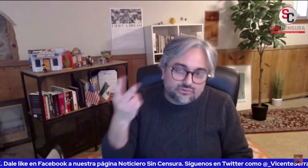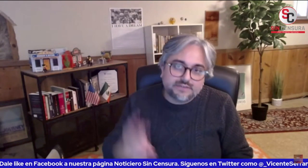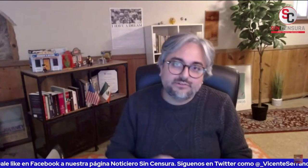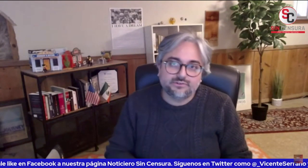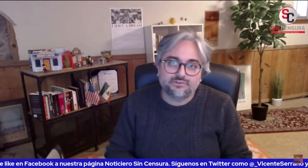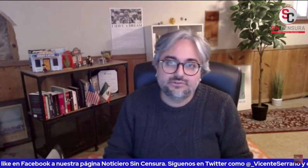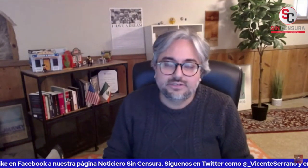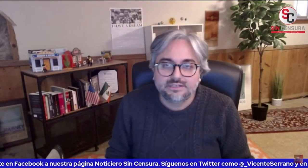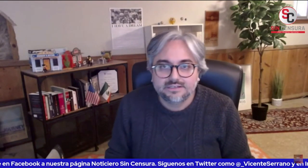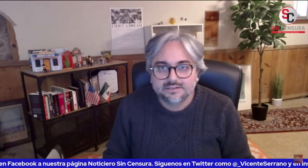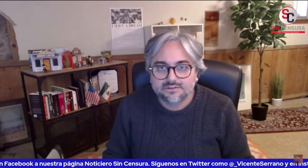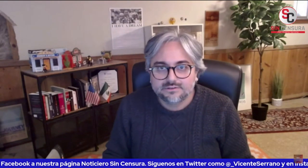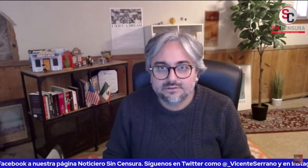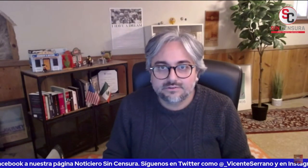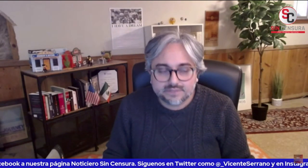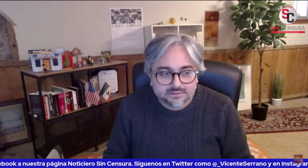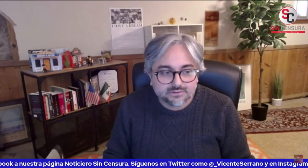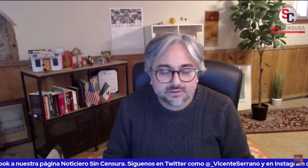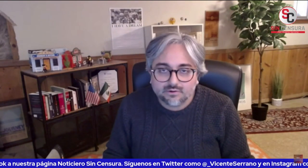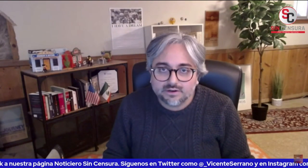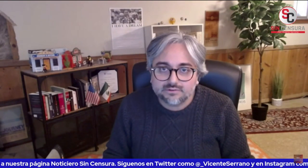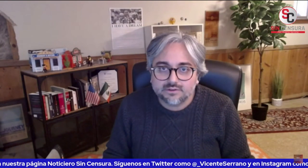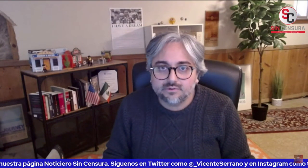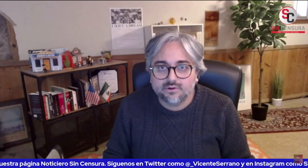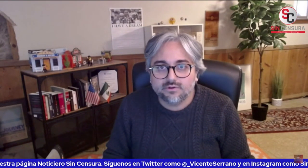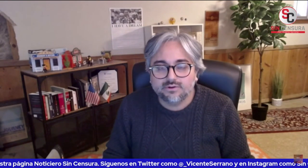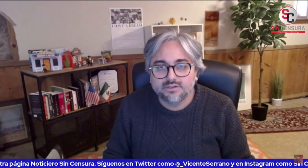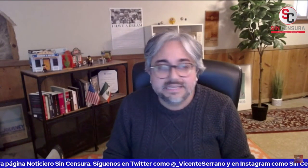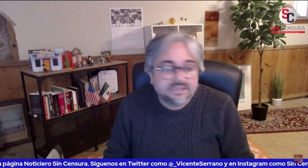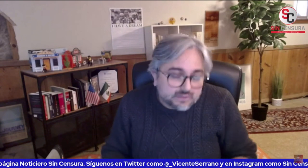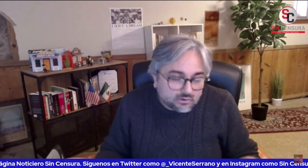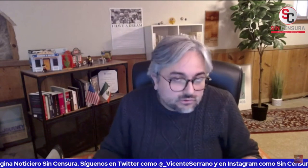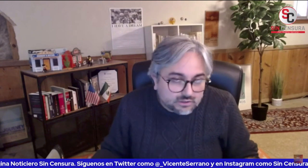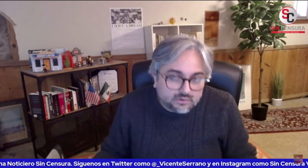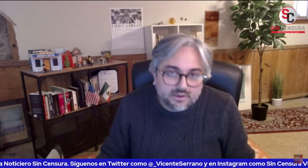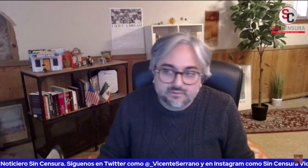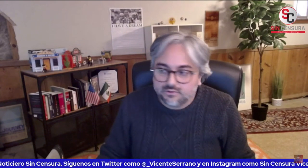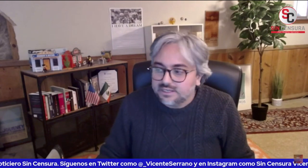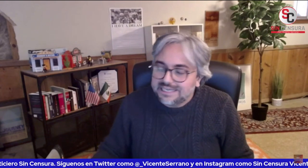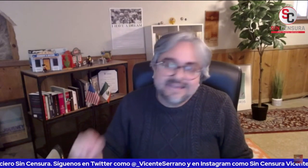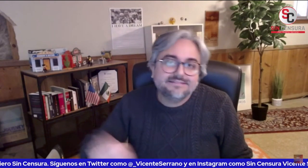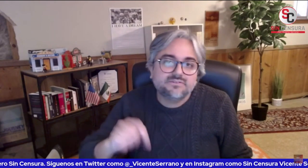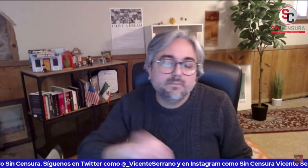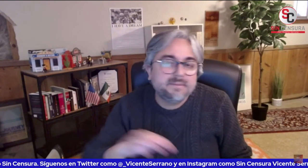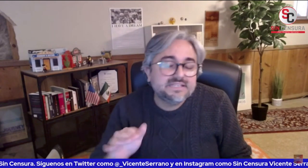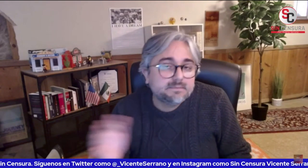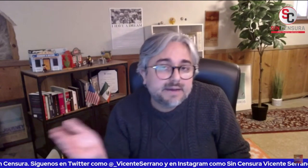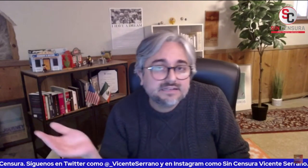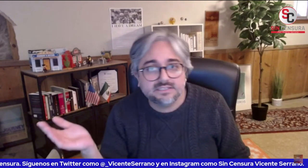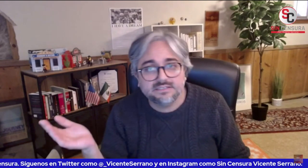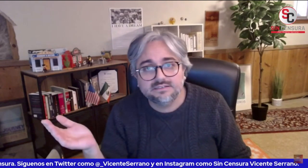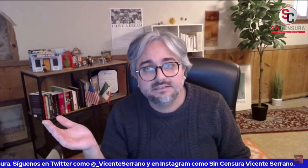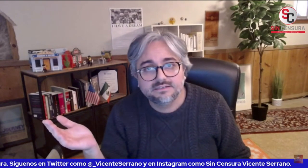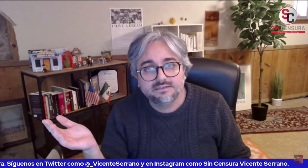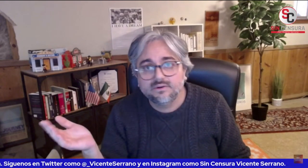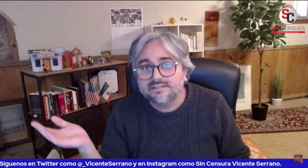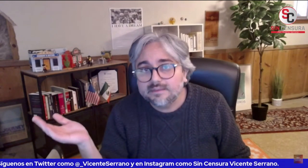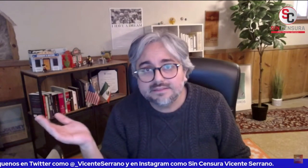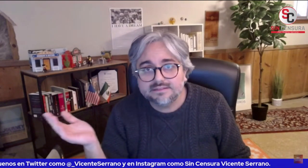necesitan 2/3 del Congreso de la Unión. Y no se consiguió eso. Este es un pinche